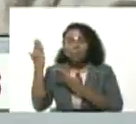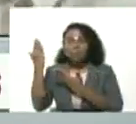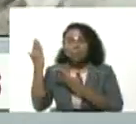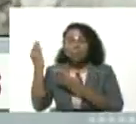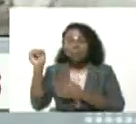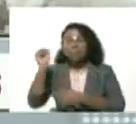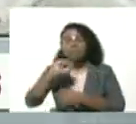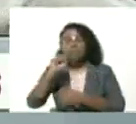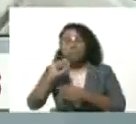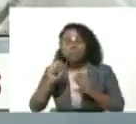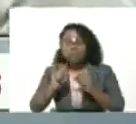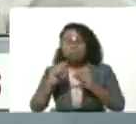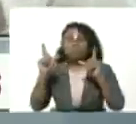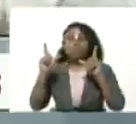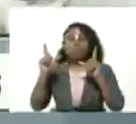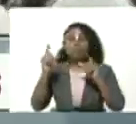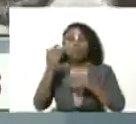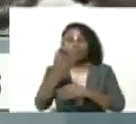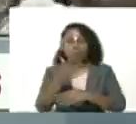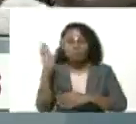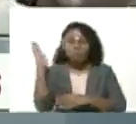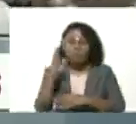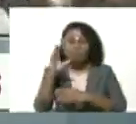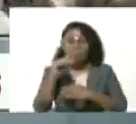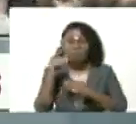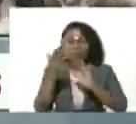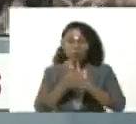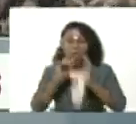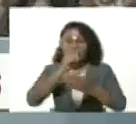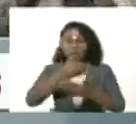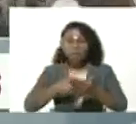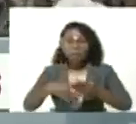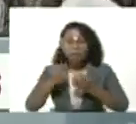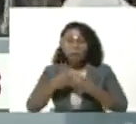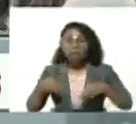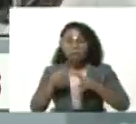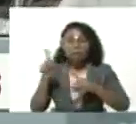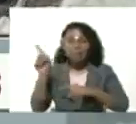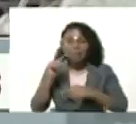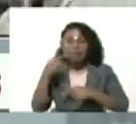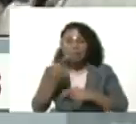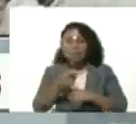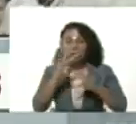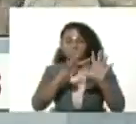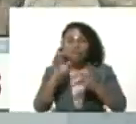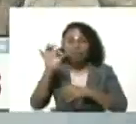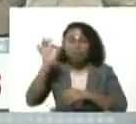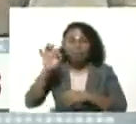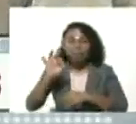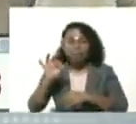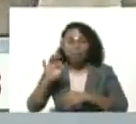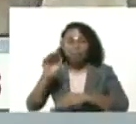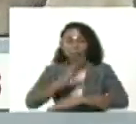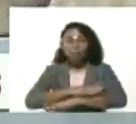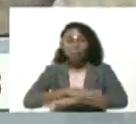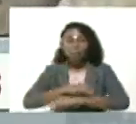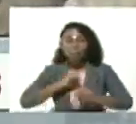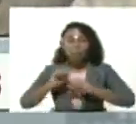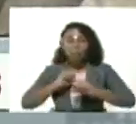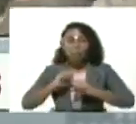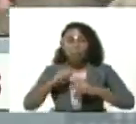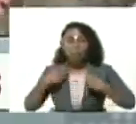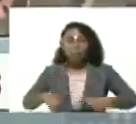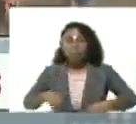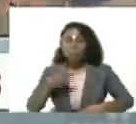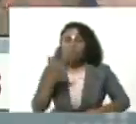muy, muy impactante. Usted venía hablando del informe de las Naciones Unidas. Sí. Ellos hablan de un 90% de la acción humana, no es la acción humana, es lo que